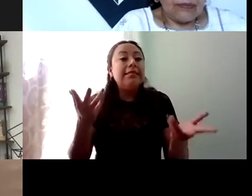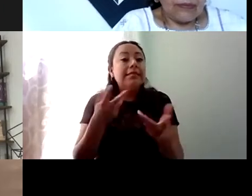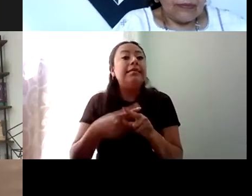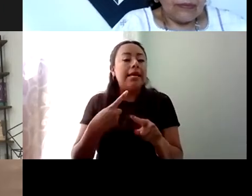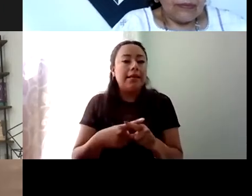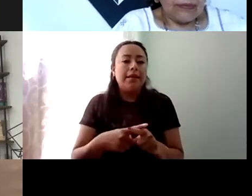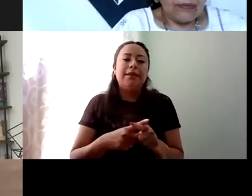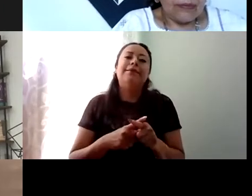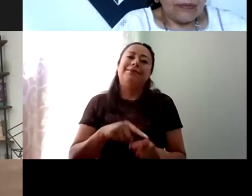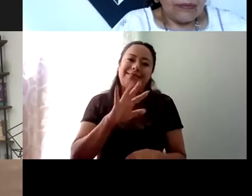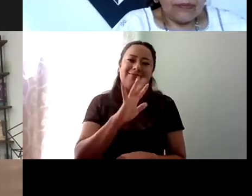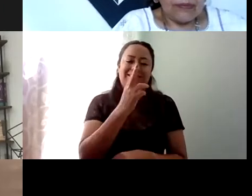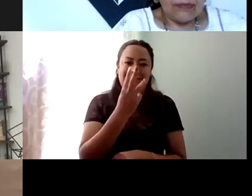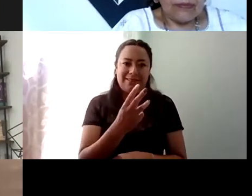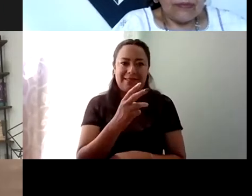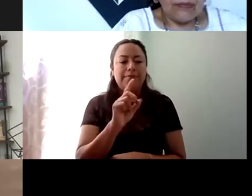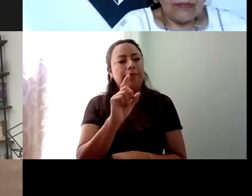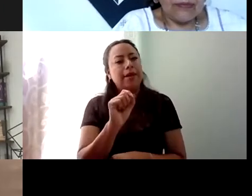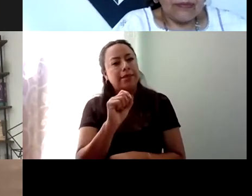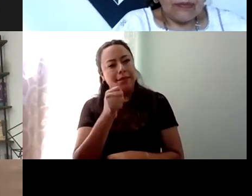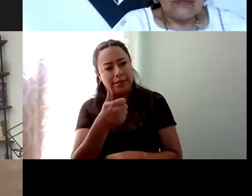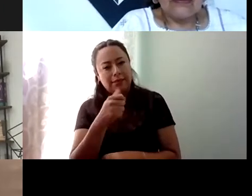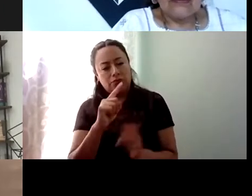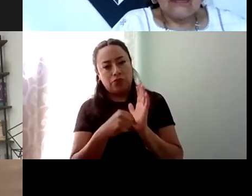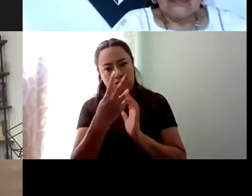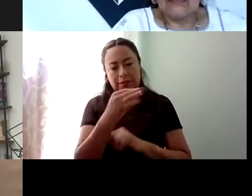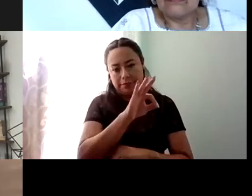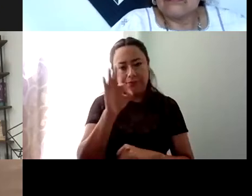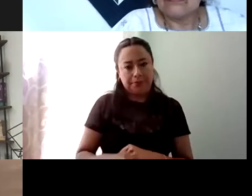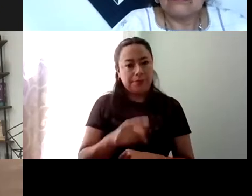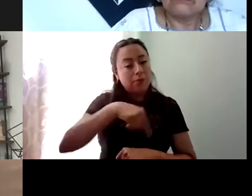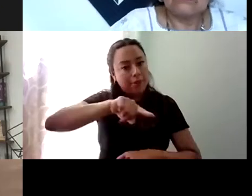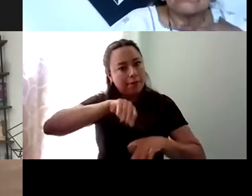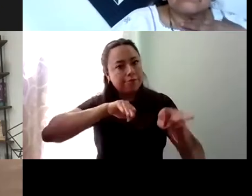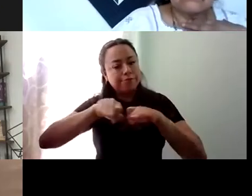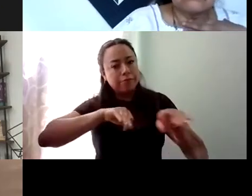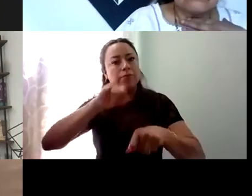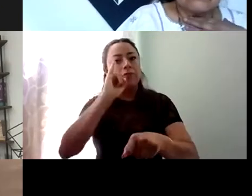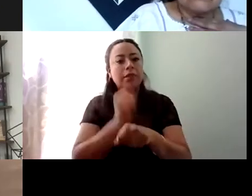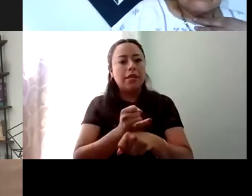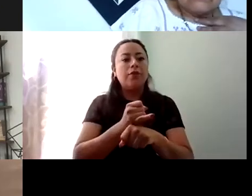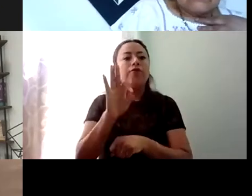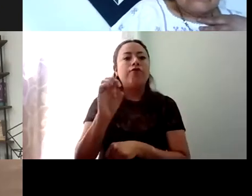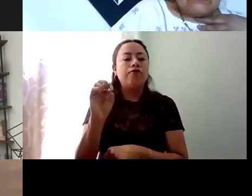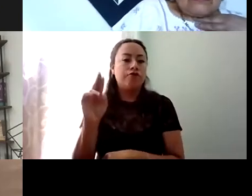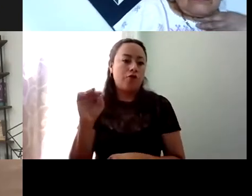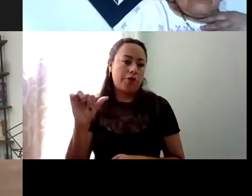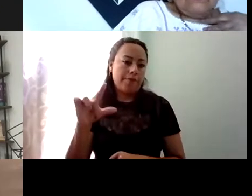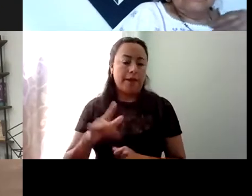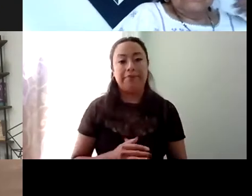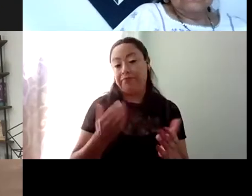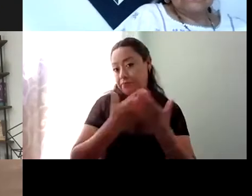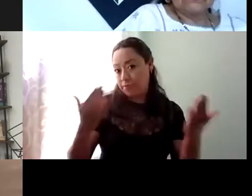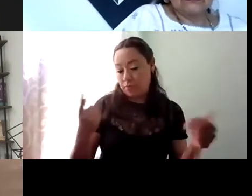56.3% de las personas ocupadas en el país, mismas que trabajan en la informalidad. Durante la pandemia,